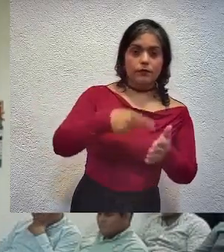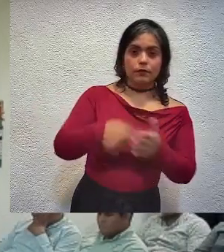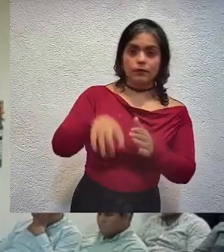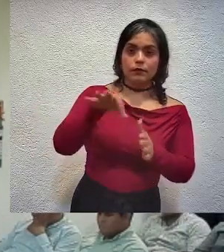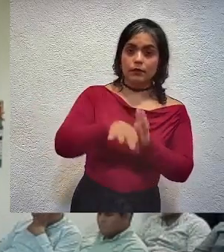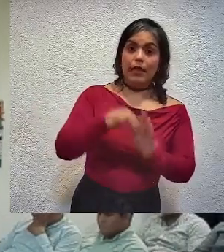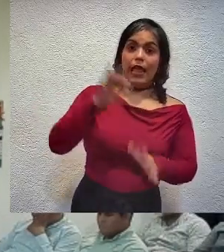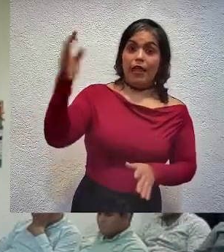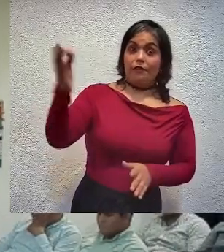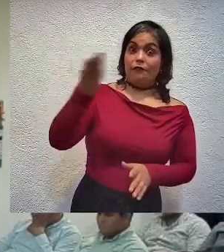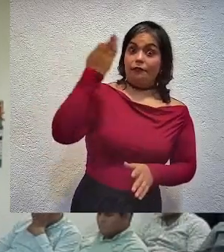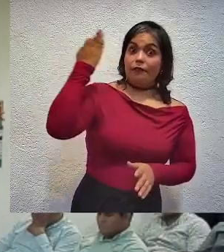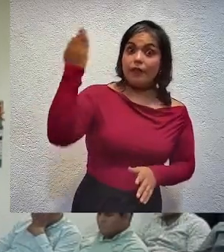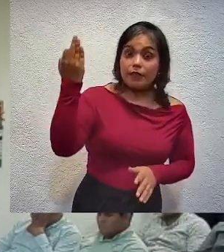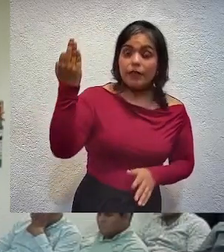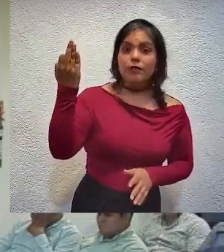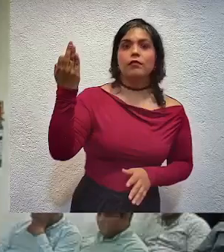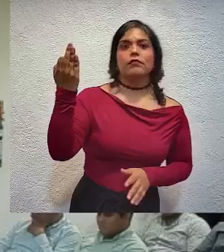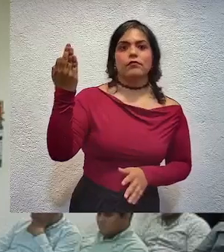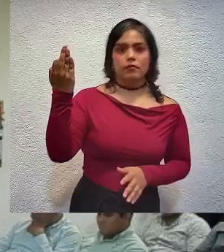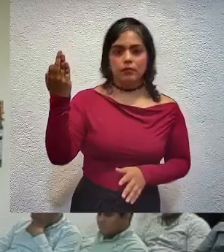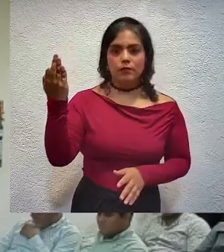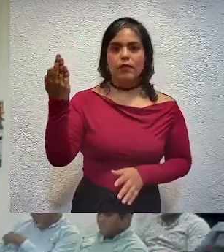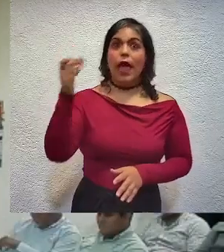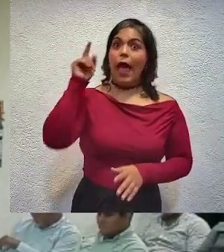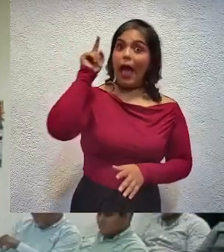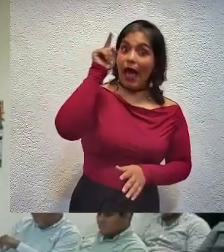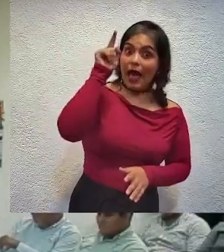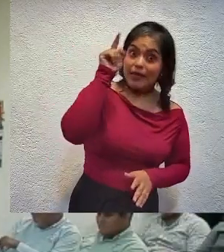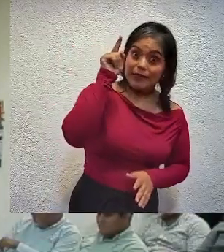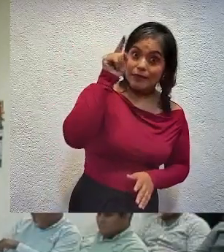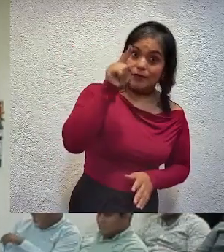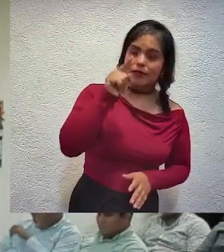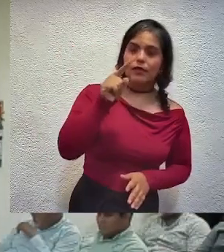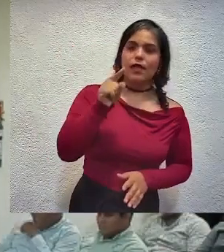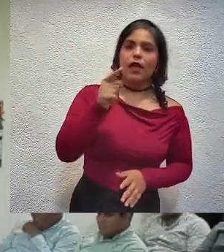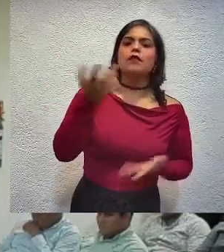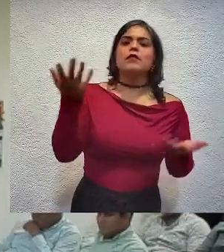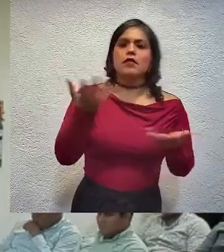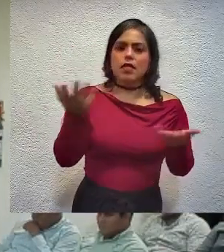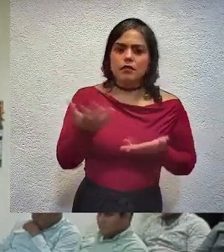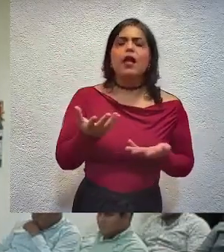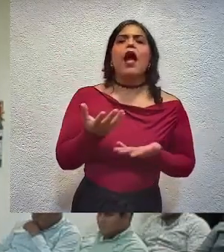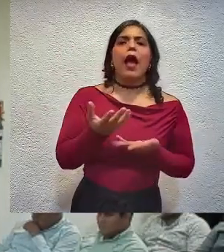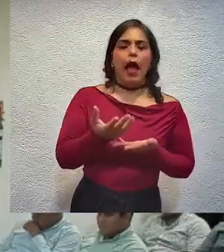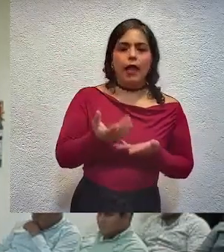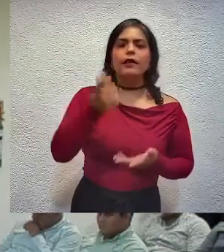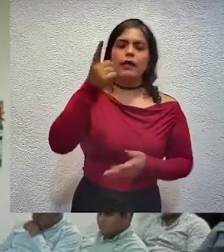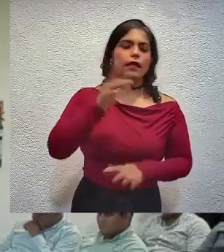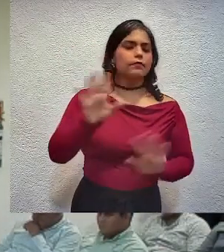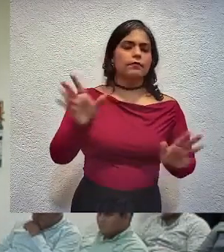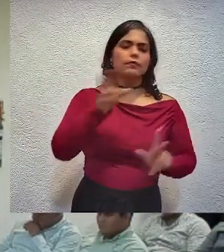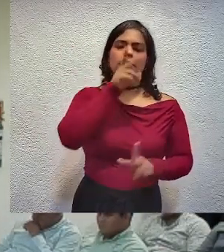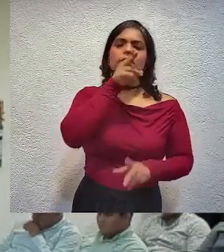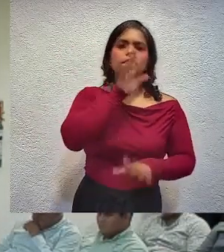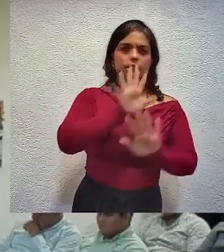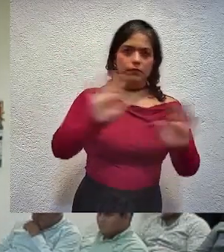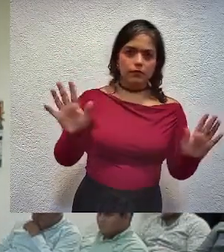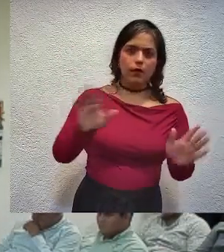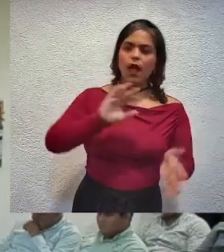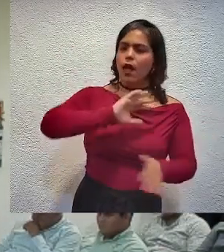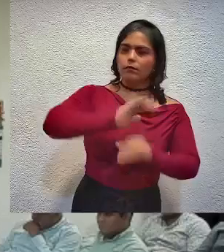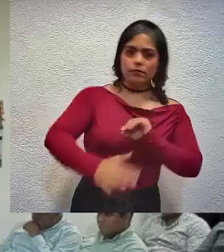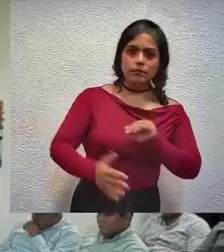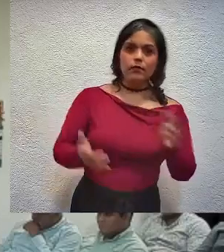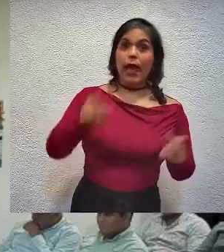la Federación, solo este está facultado para determinar que son inejecutables. Con lo que se determina en el